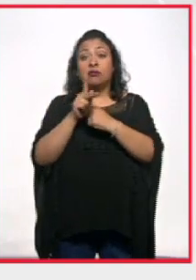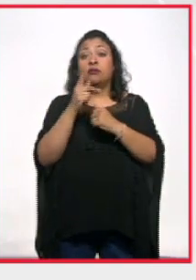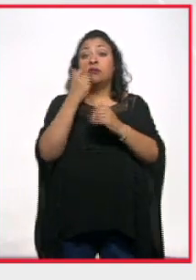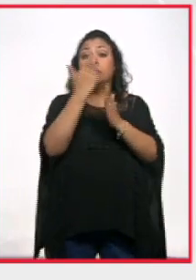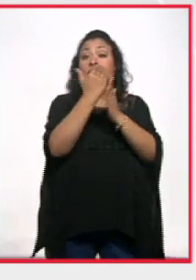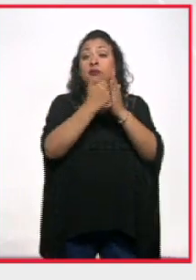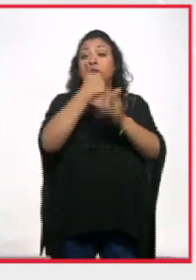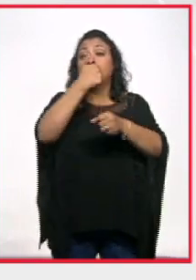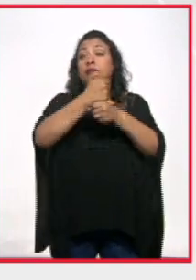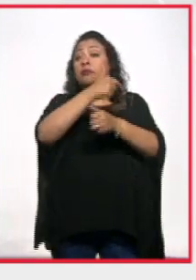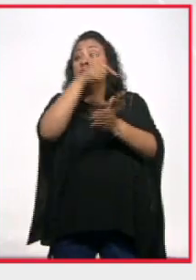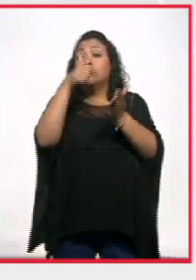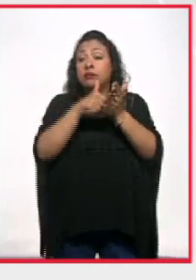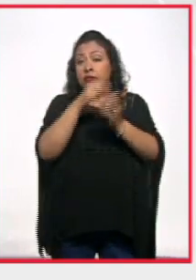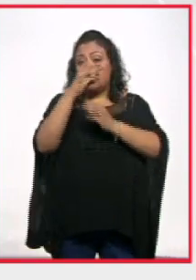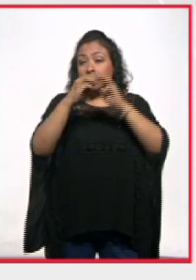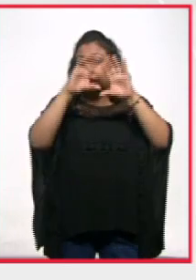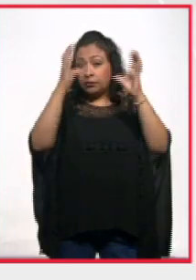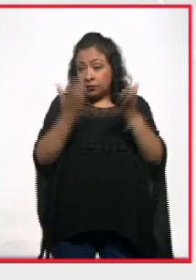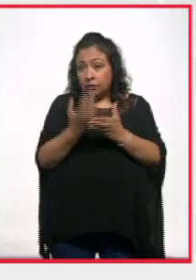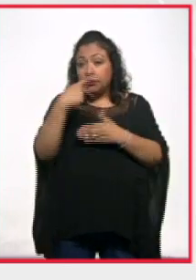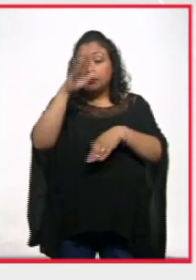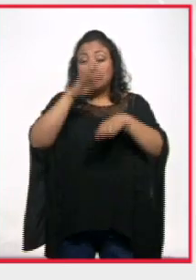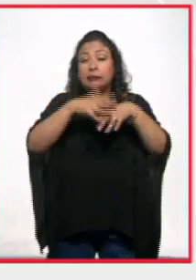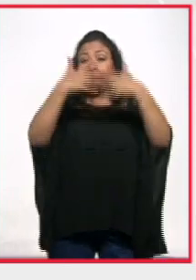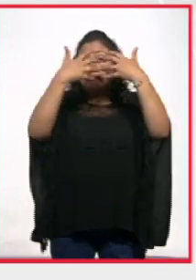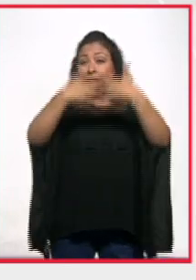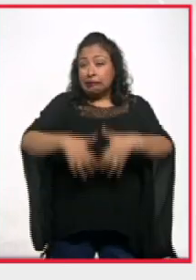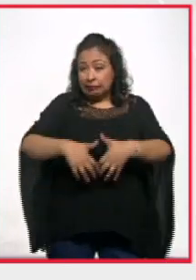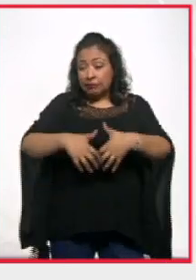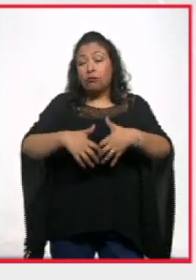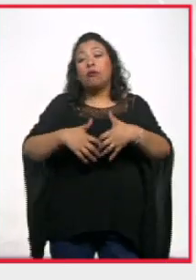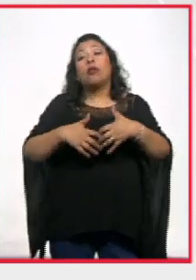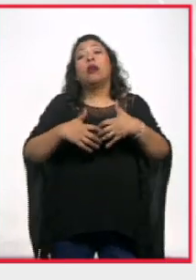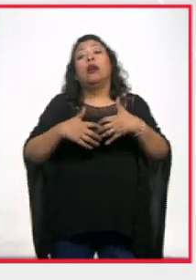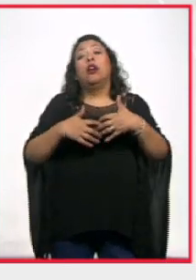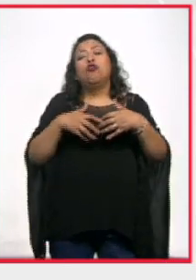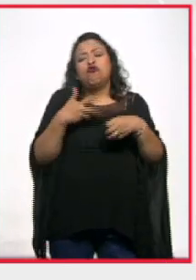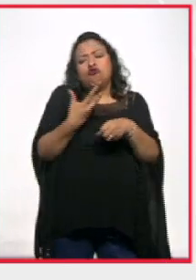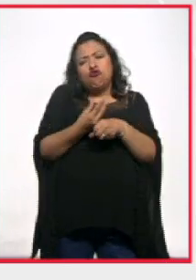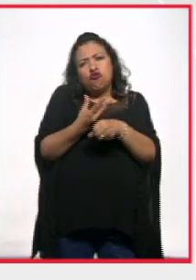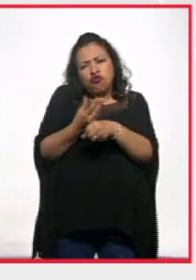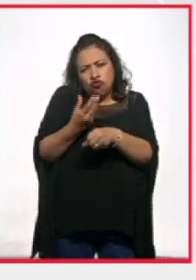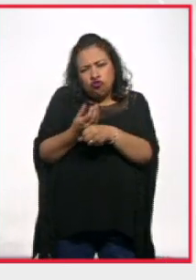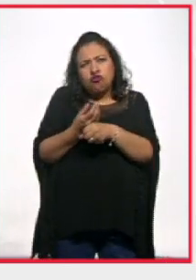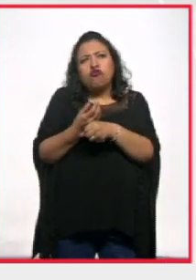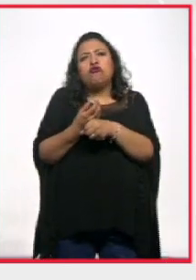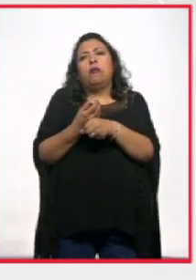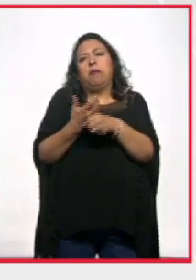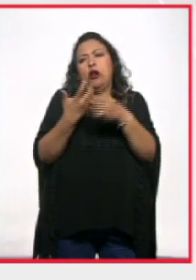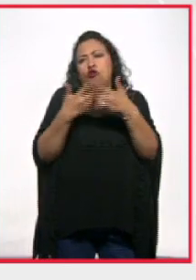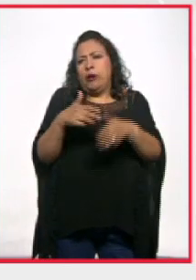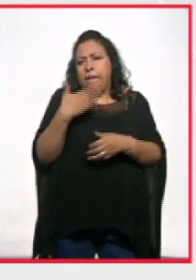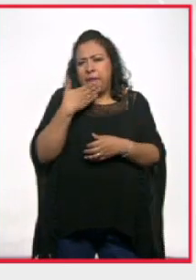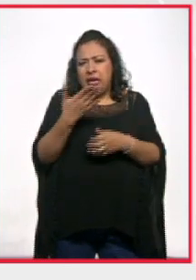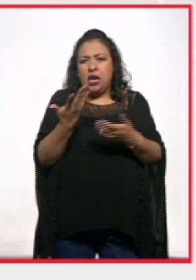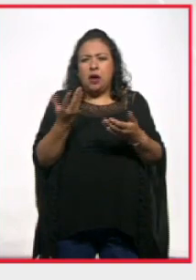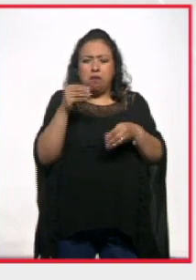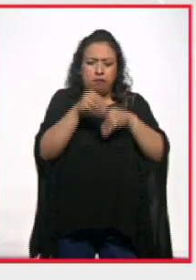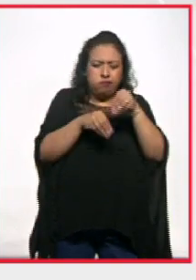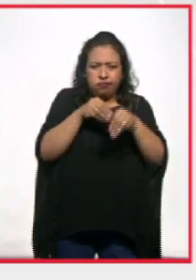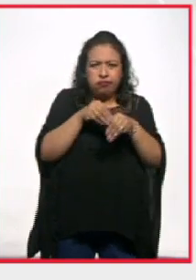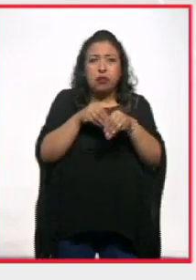global, pero sobre todo en la parte de manufactura, en la parte de mantenimiento, en la parte de